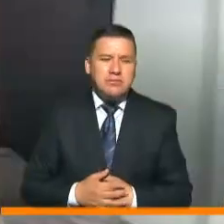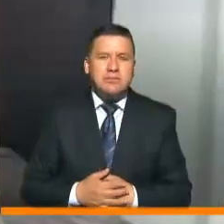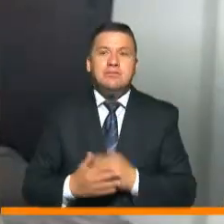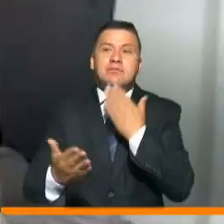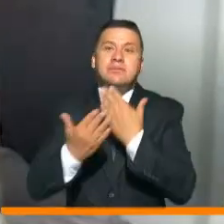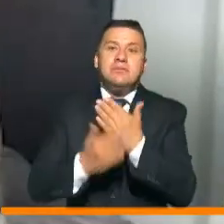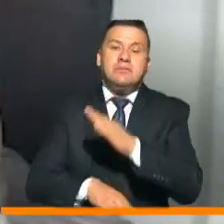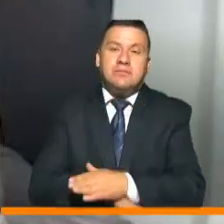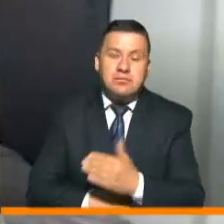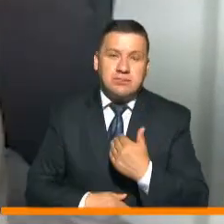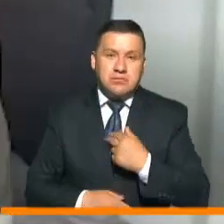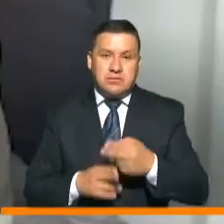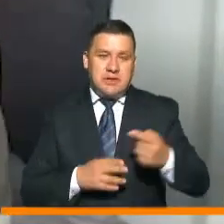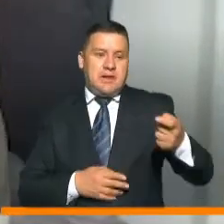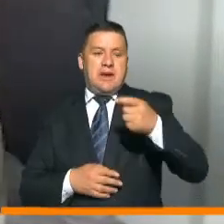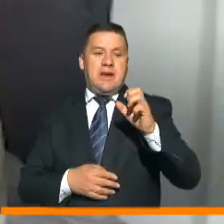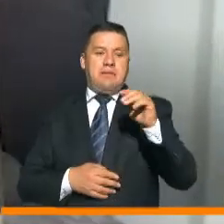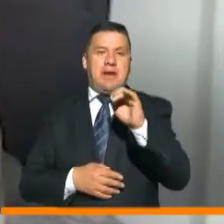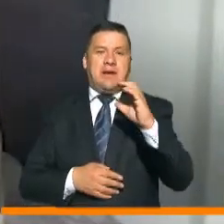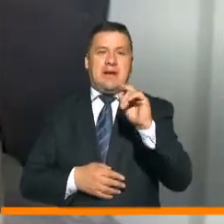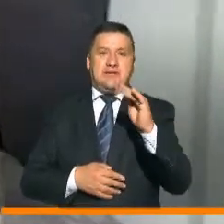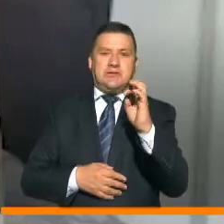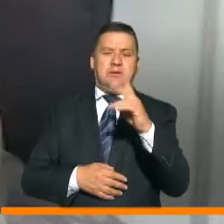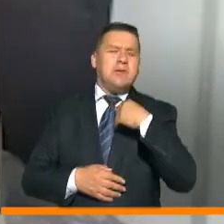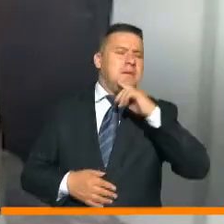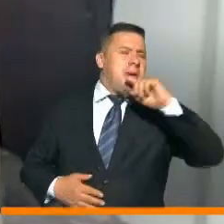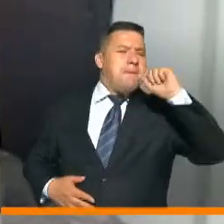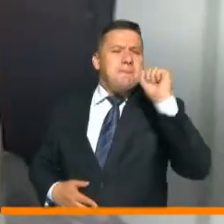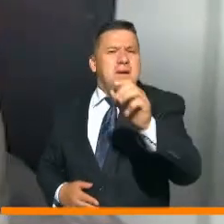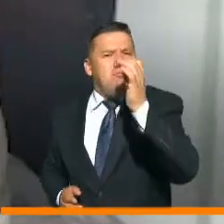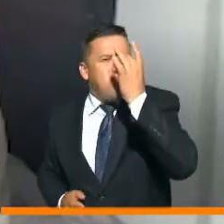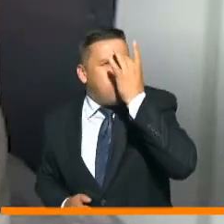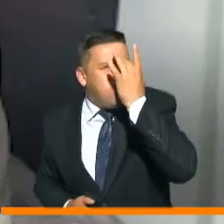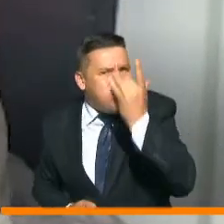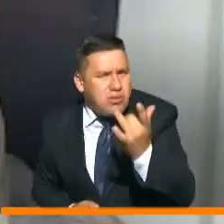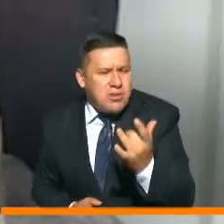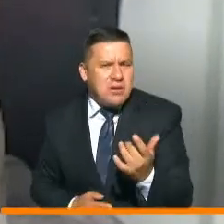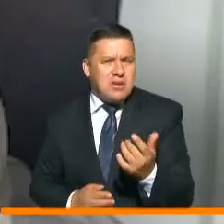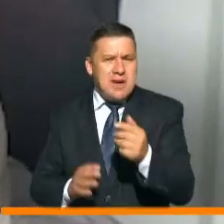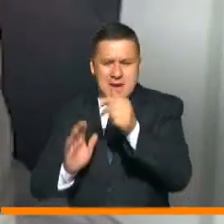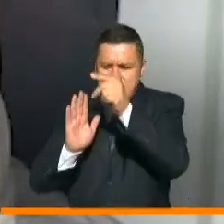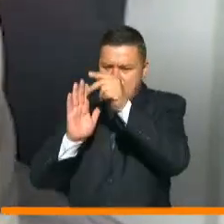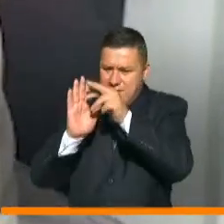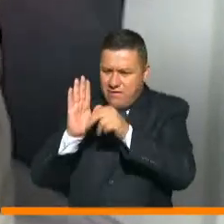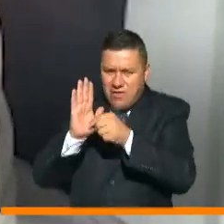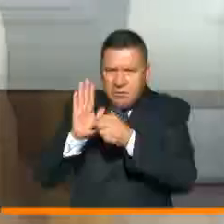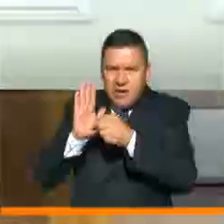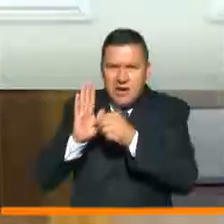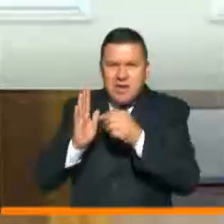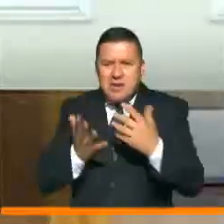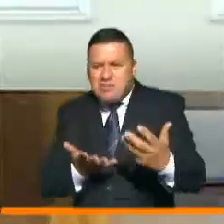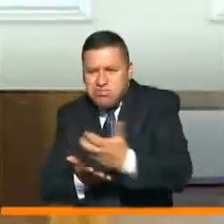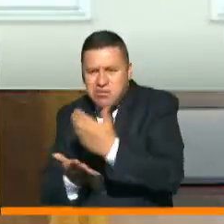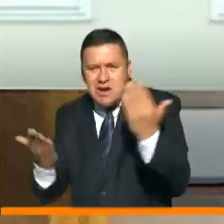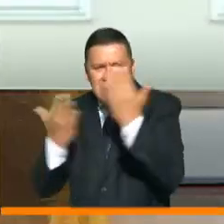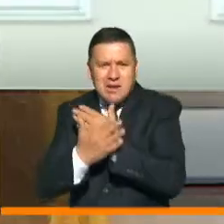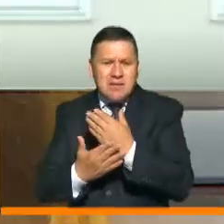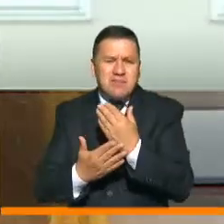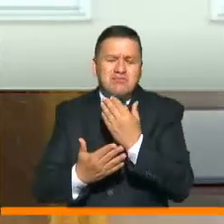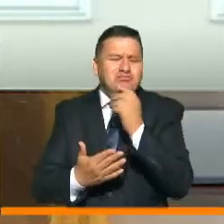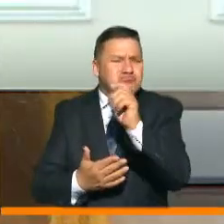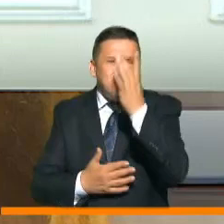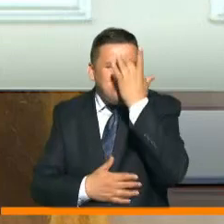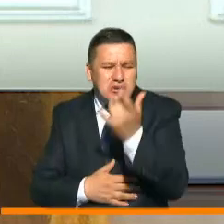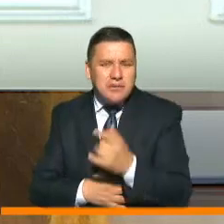Muy buenas tardes, soy Germán Castro. Pregunta, ¿por qué hacer una reforma en este momento? Germán, gracias por